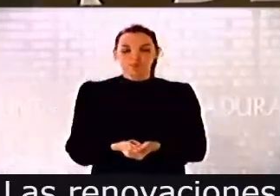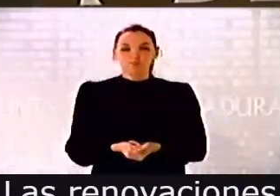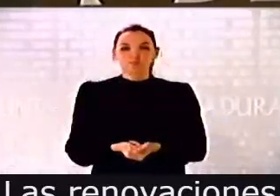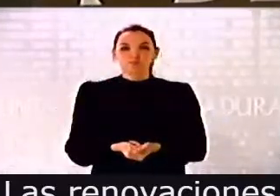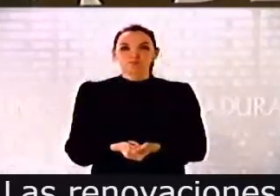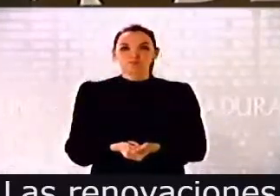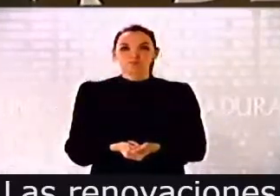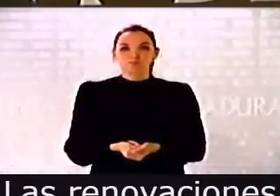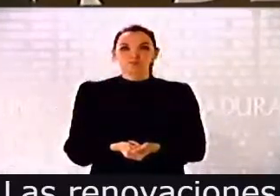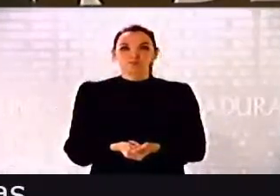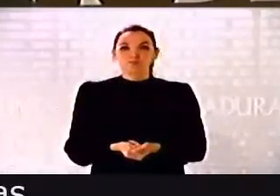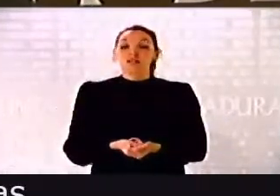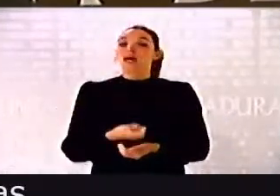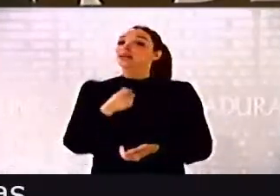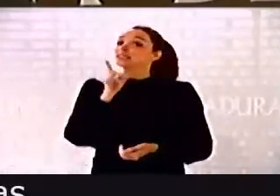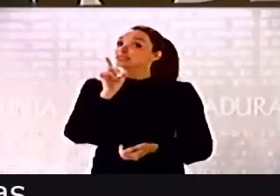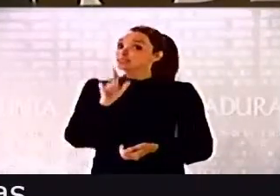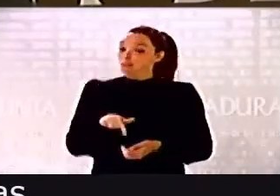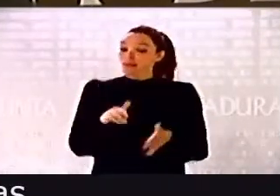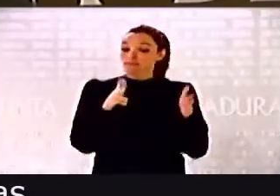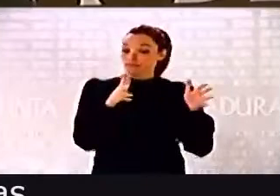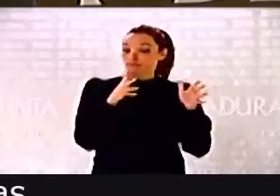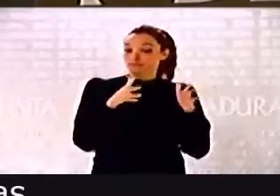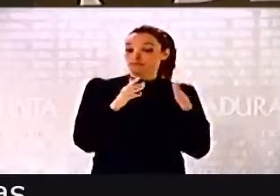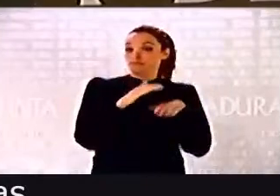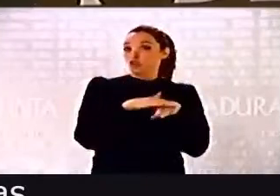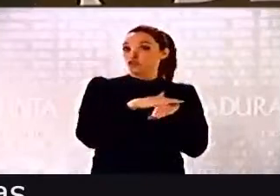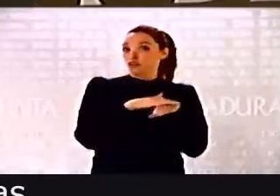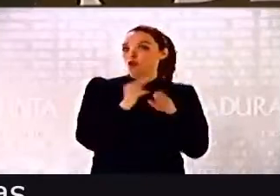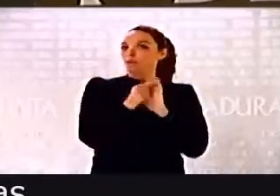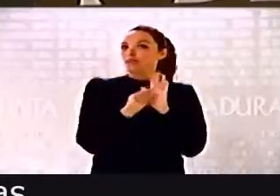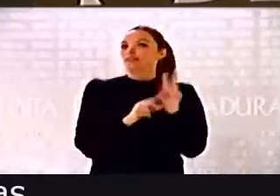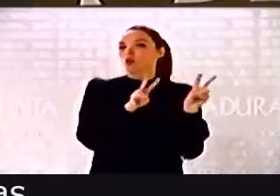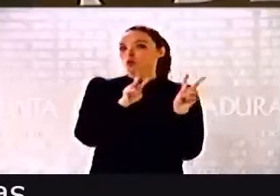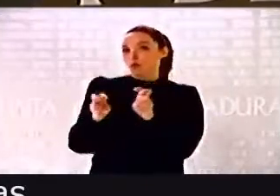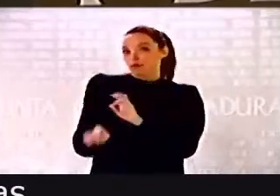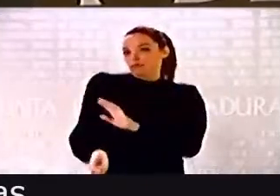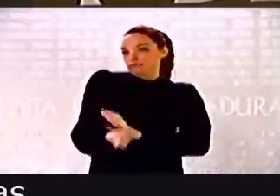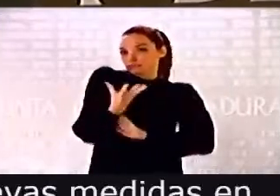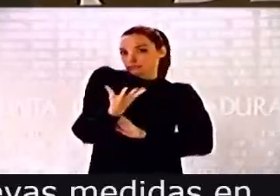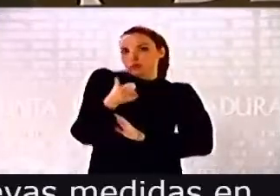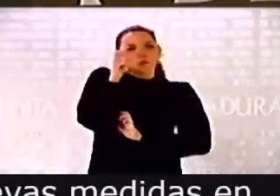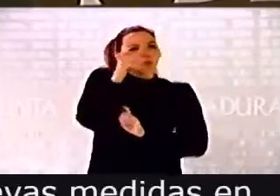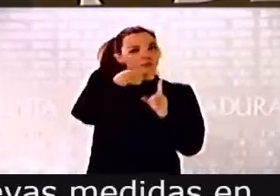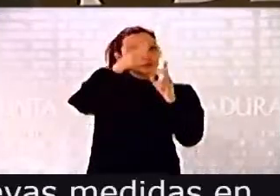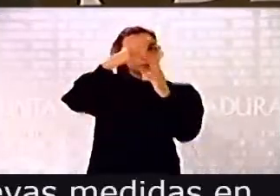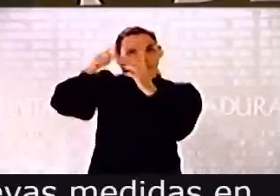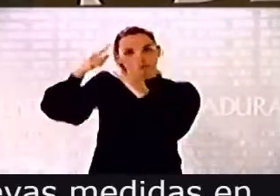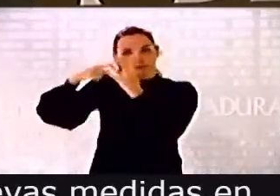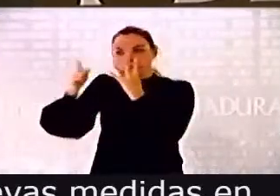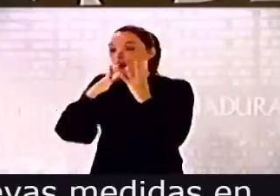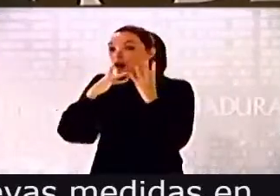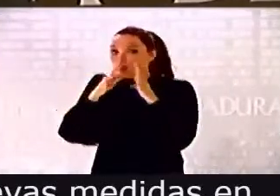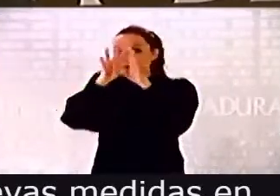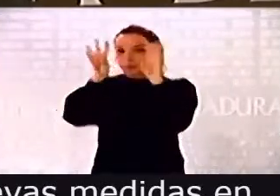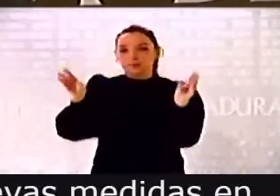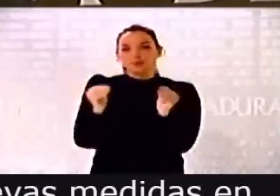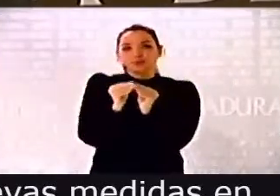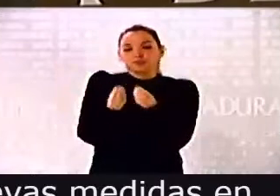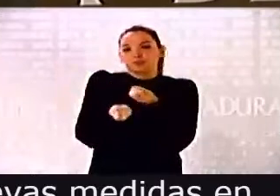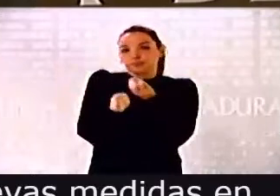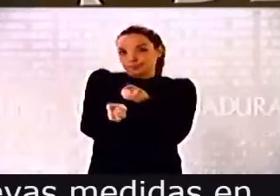El Consejo de Gobierno también ha adoptado nuevas medidas en diferentes localidades, que paso a resumirles